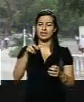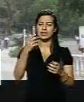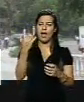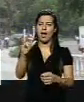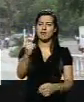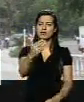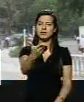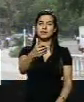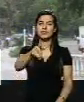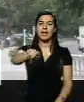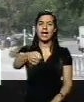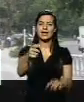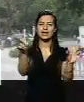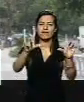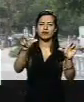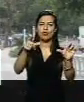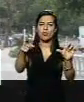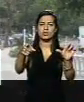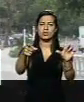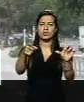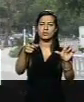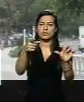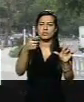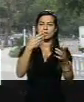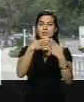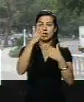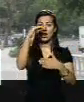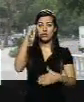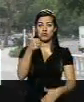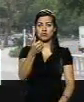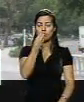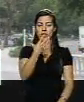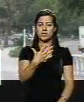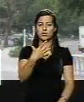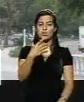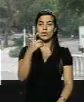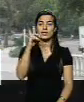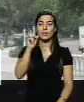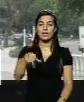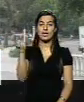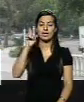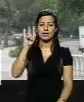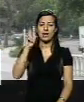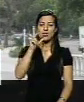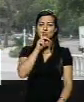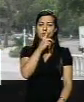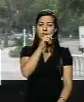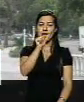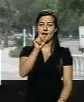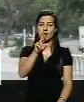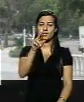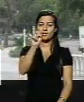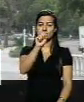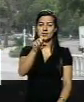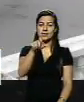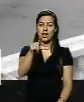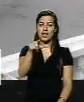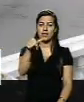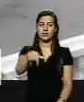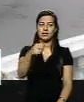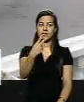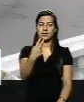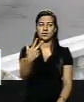tenemos un canal que gracias a Dios no funciona, tenemos a Radio Arsenal aquí funcionándonos perfectamente el 23 de enero.